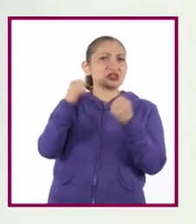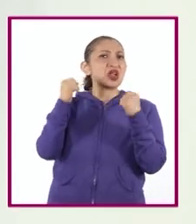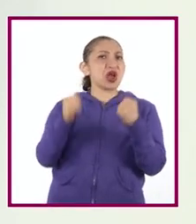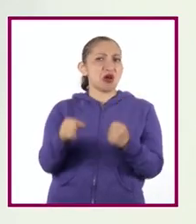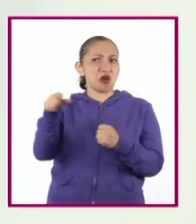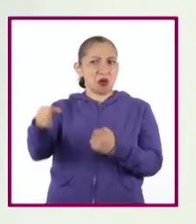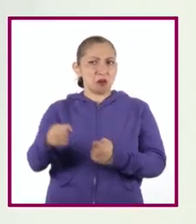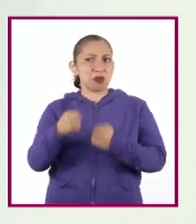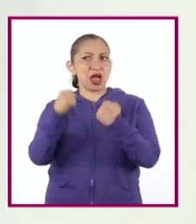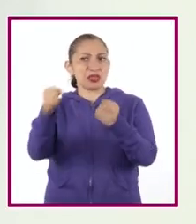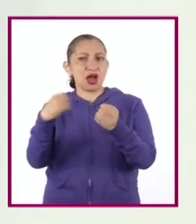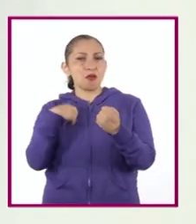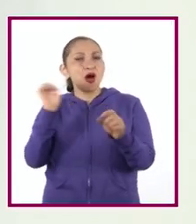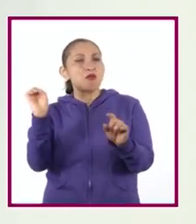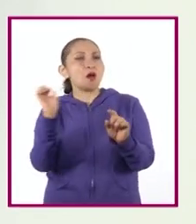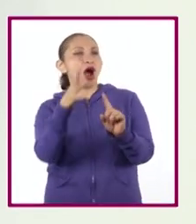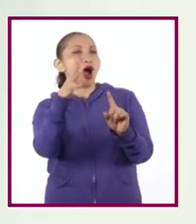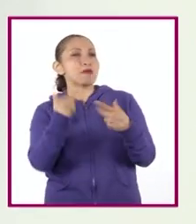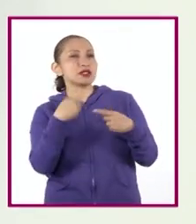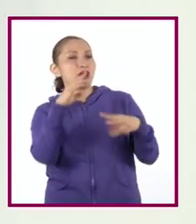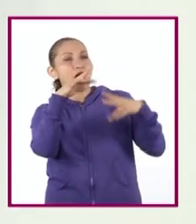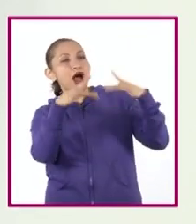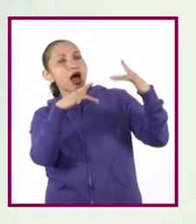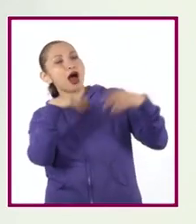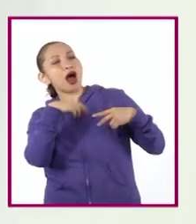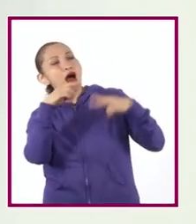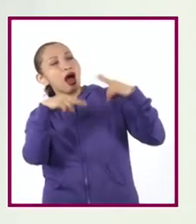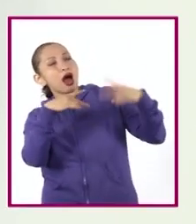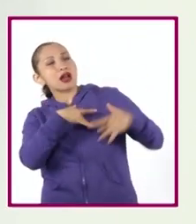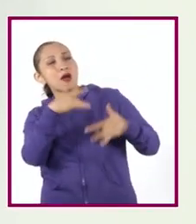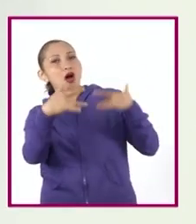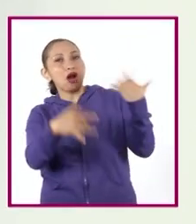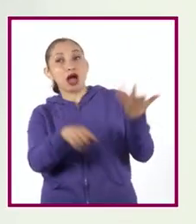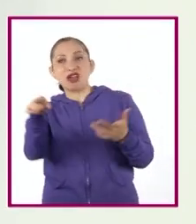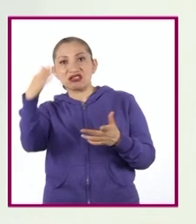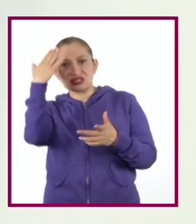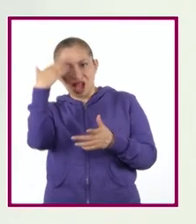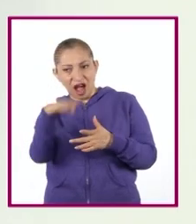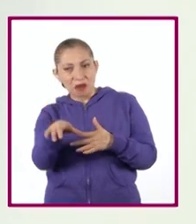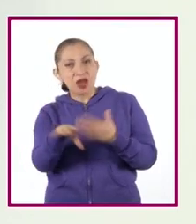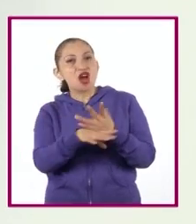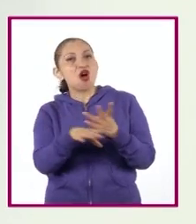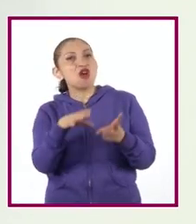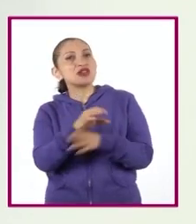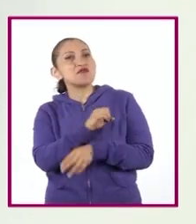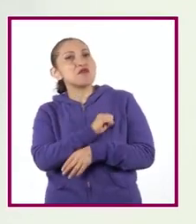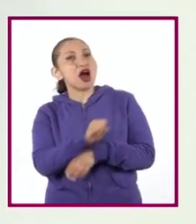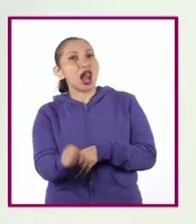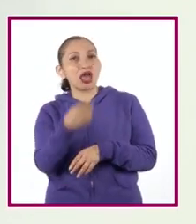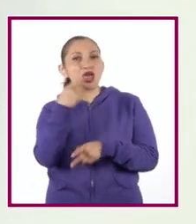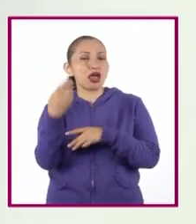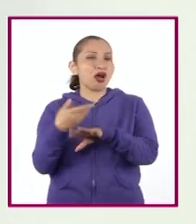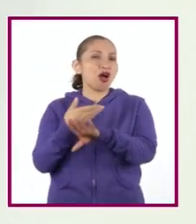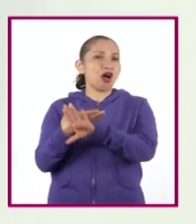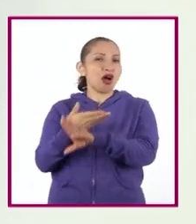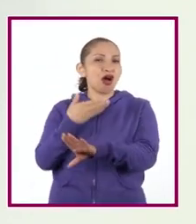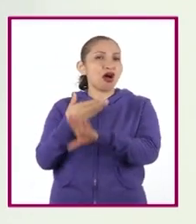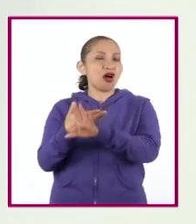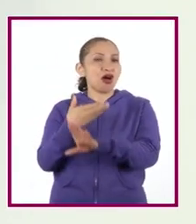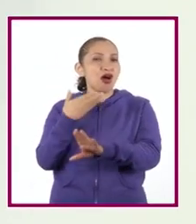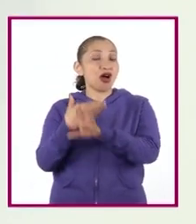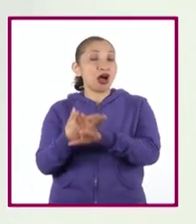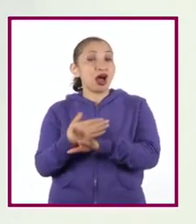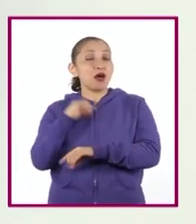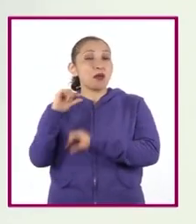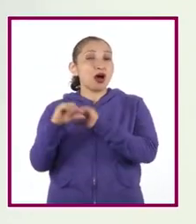el poder de enamorar a las personas y que sabía de hechizos y brujería. Así